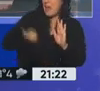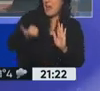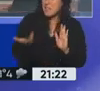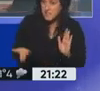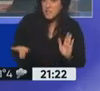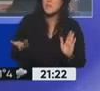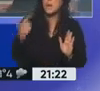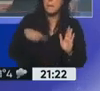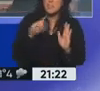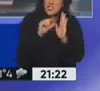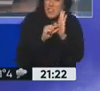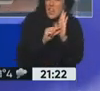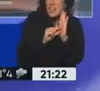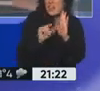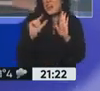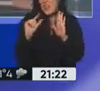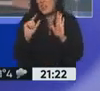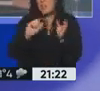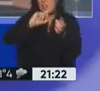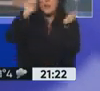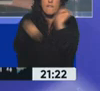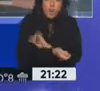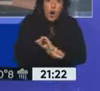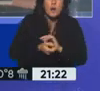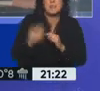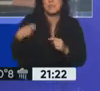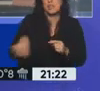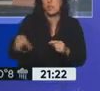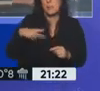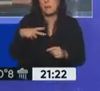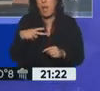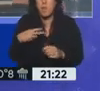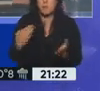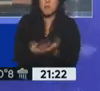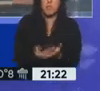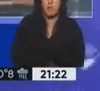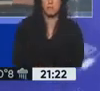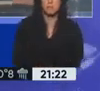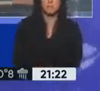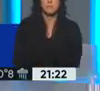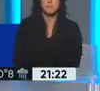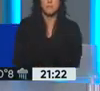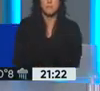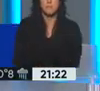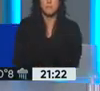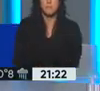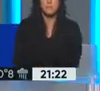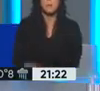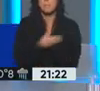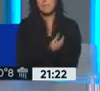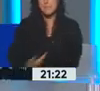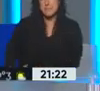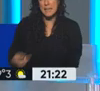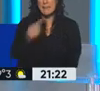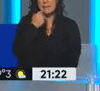es una mínima parte a la reforma que pide el sector privado. Claro. Claro, y justamente, bueno, él hablaba, ¿no?, de este